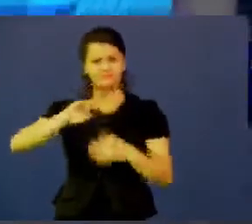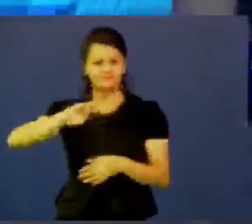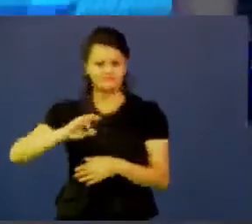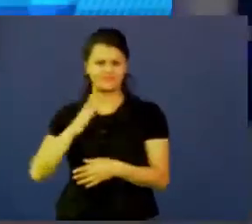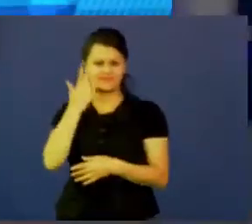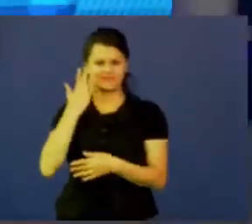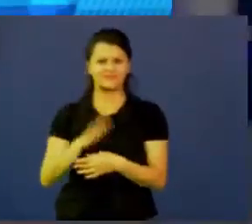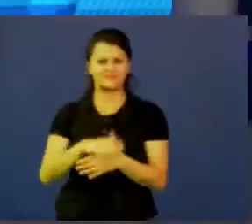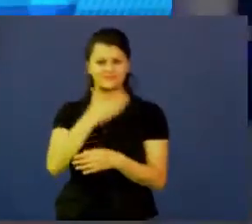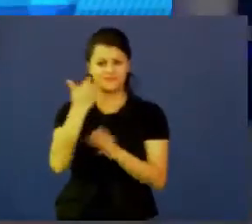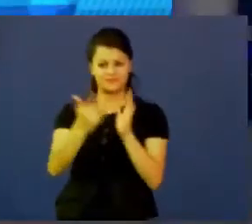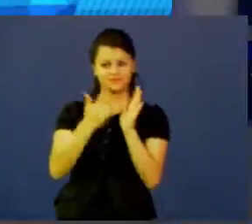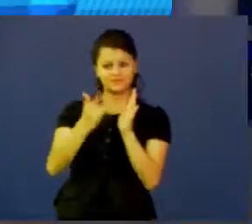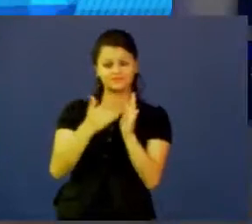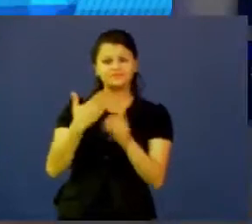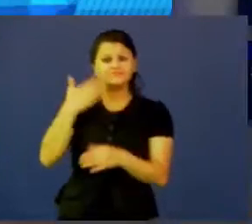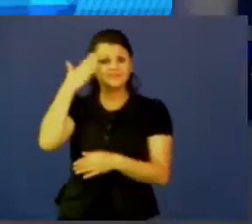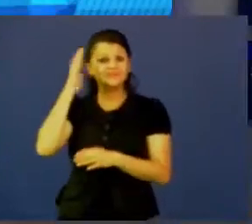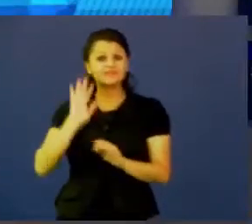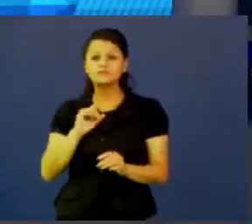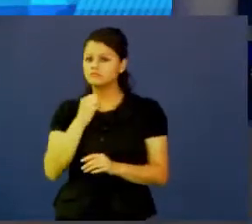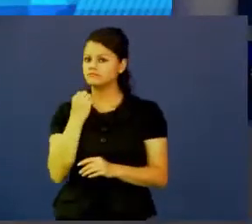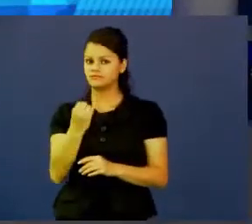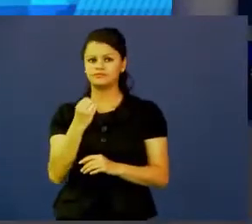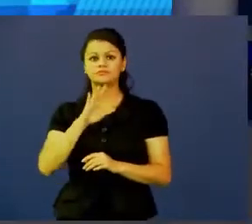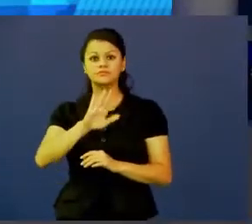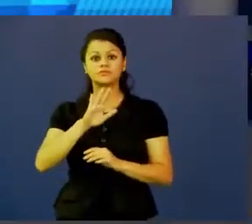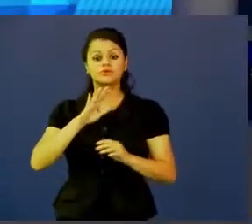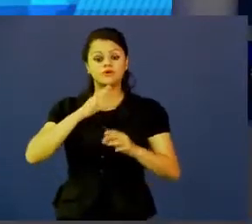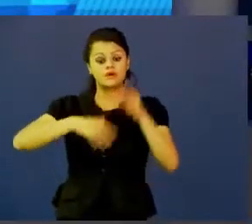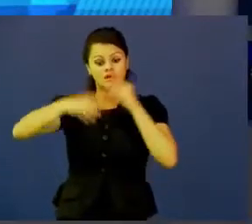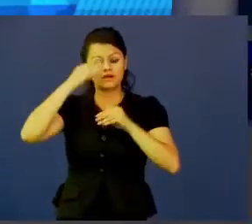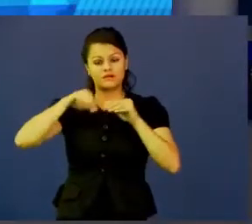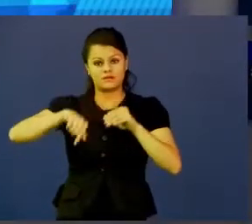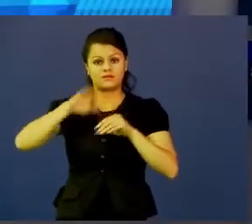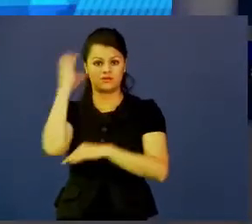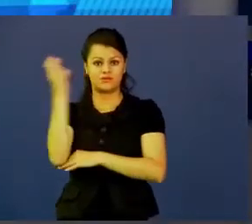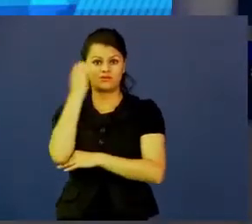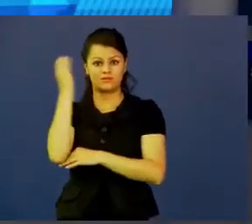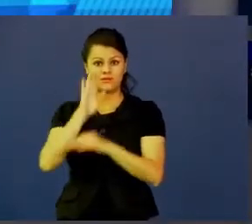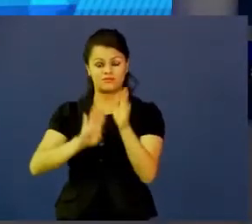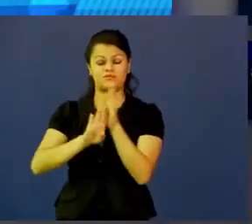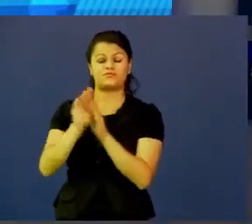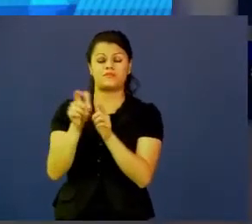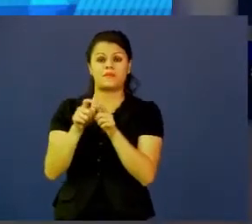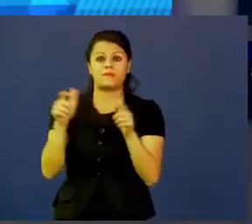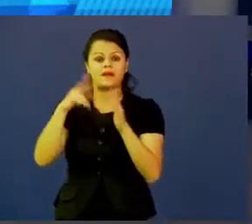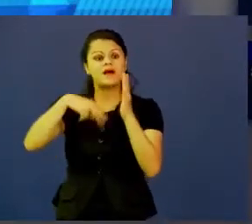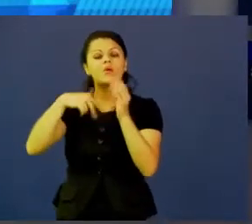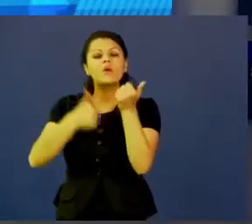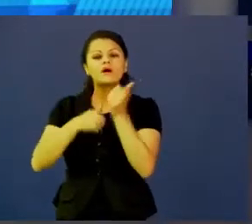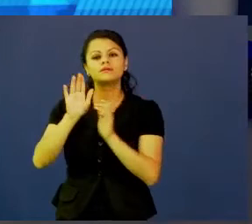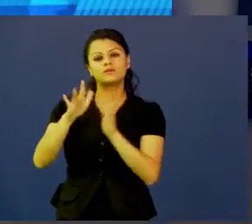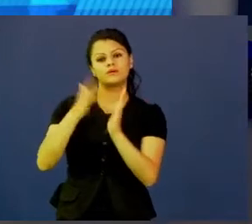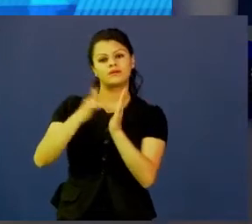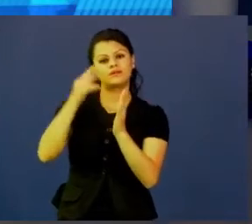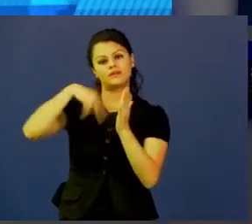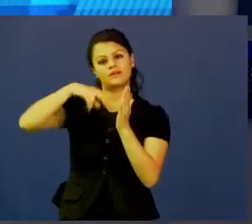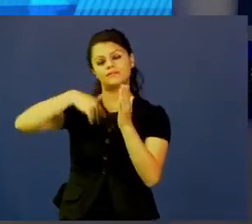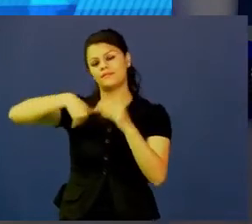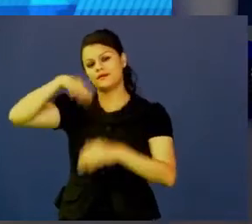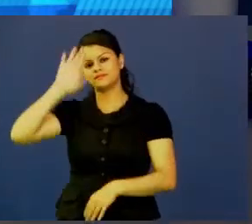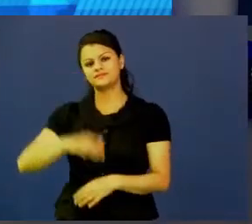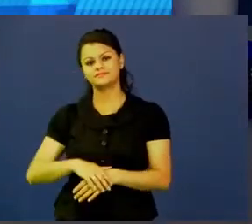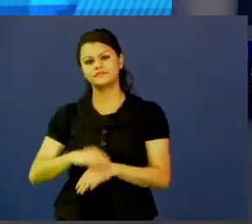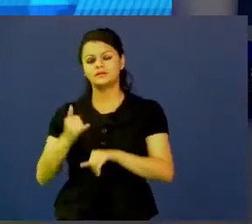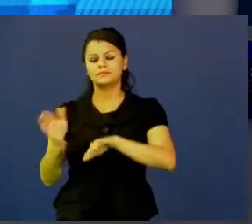única lectura que está creciendo en Colombia es la lectura digital. Aquí viene otra pregunta grande que nos estamos haciendo nosotros y es que no podemos